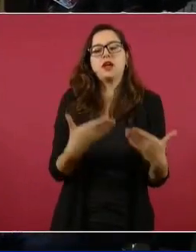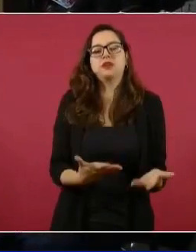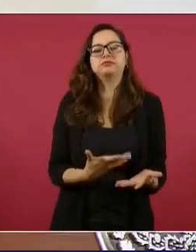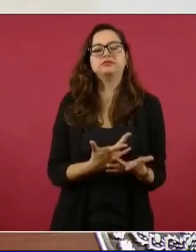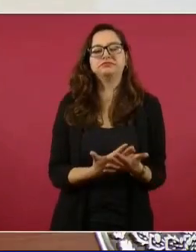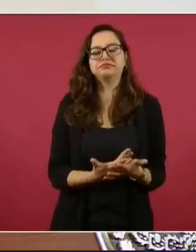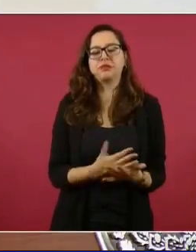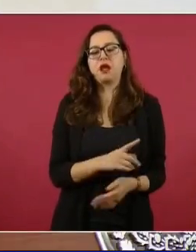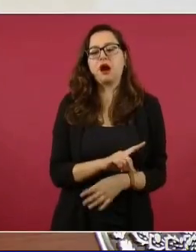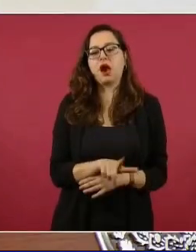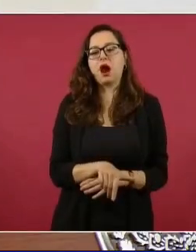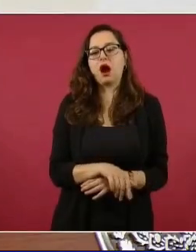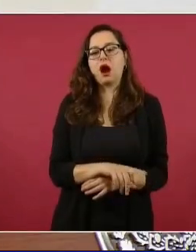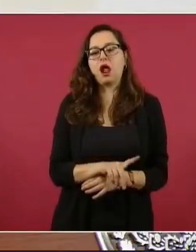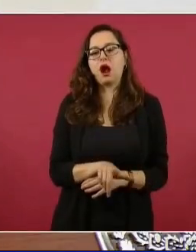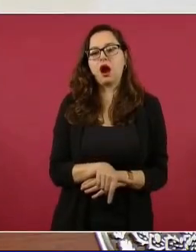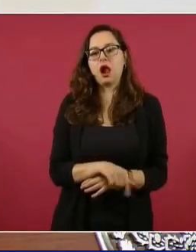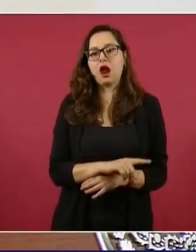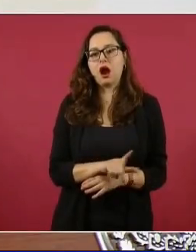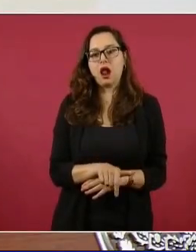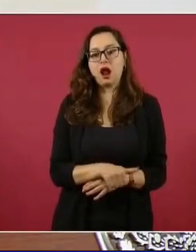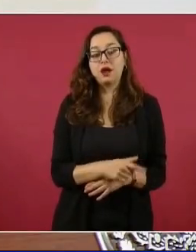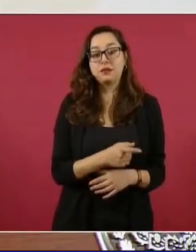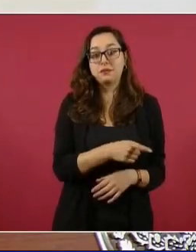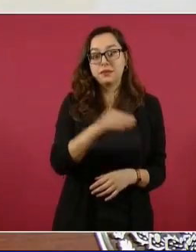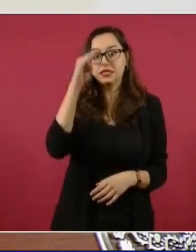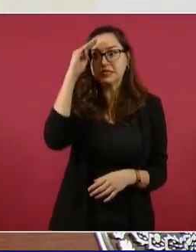bote, ya contando